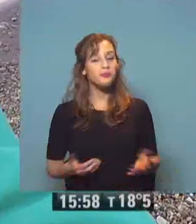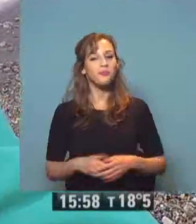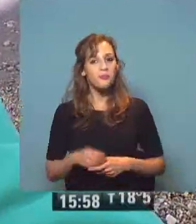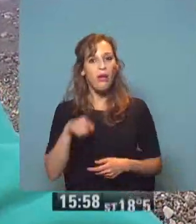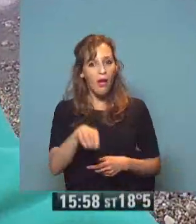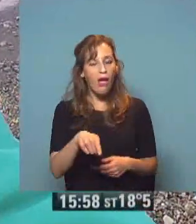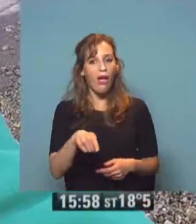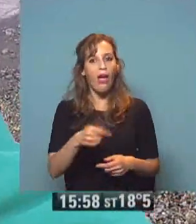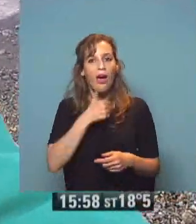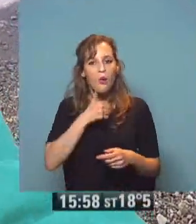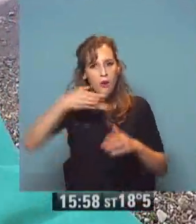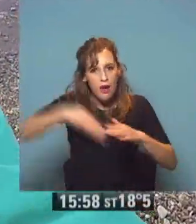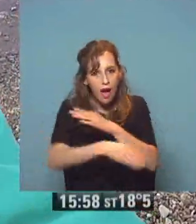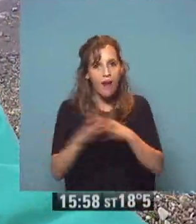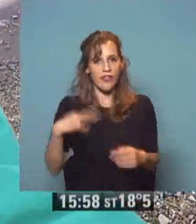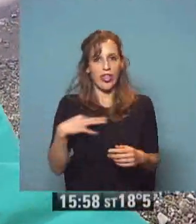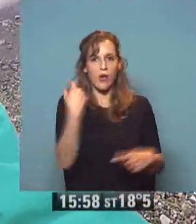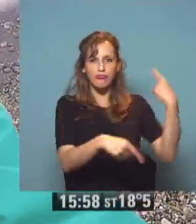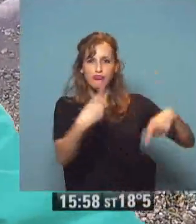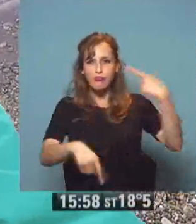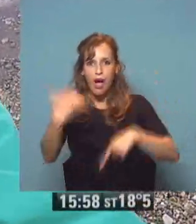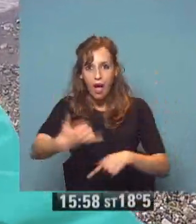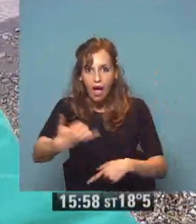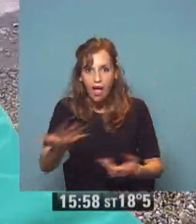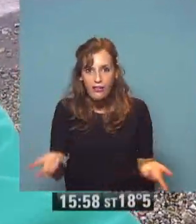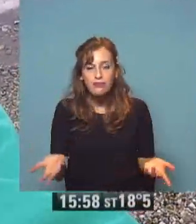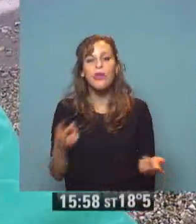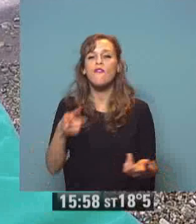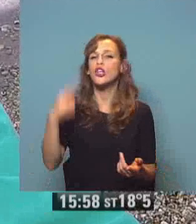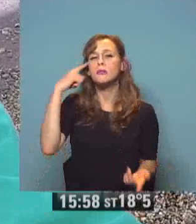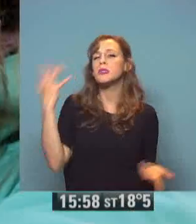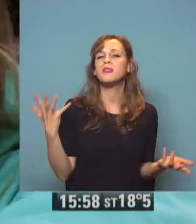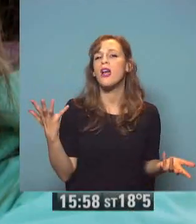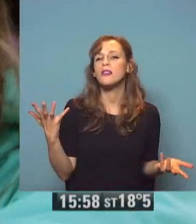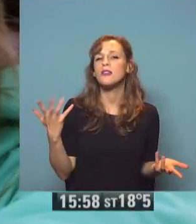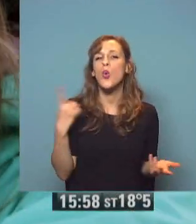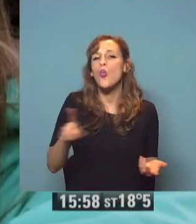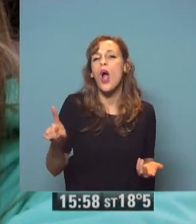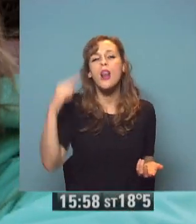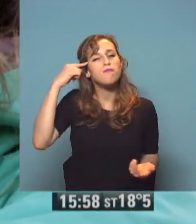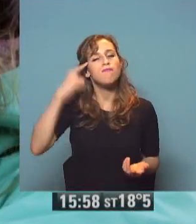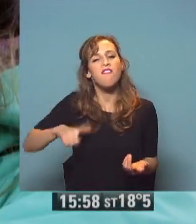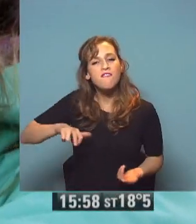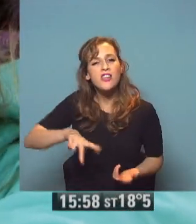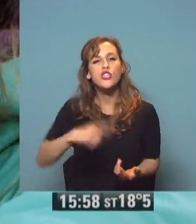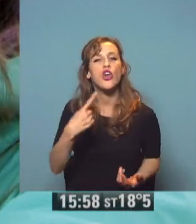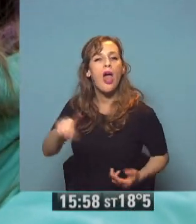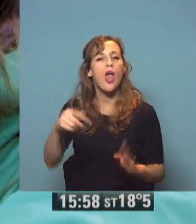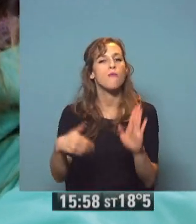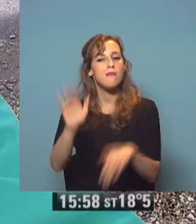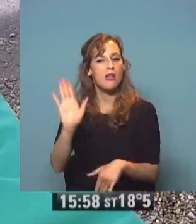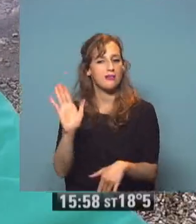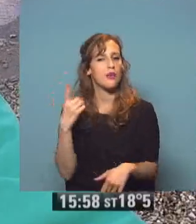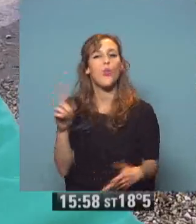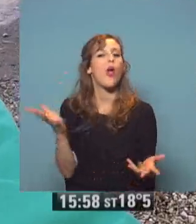Increíble de lo que nunca me hubiese imaginado. Y eso que yo soy de acá, ¿eh? ¿Vos qué pensás? ¿Cuál te parece el bicho más raro de todos? ¿Y el más